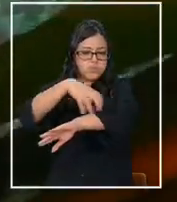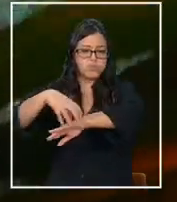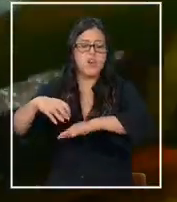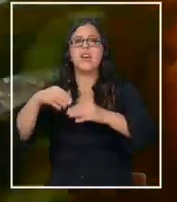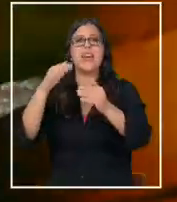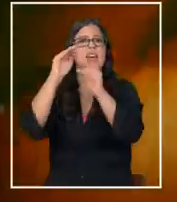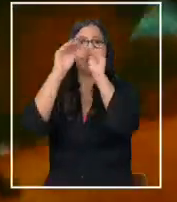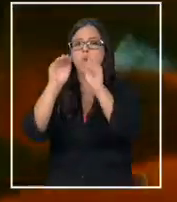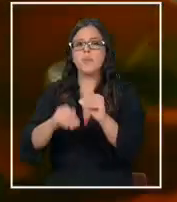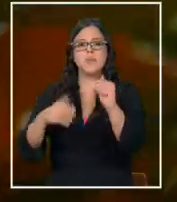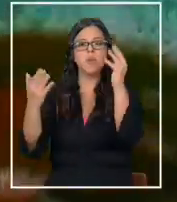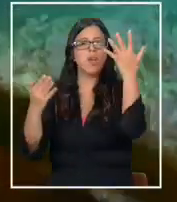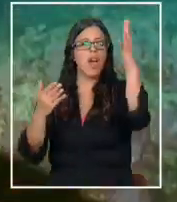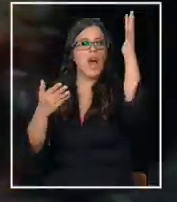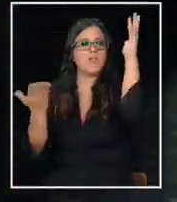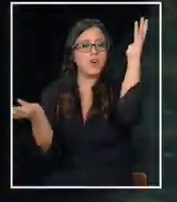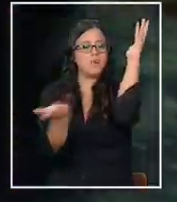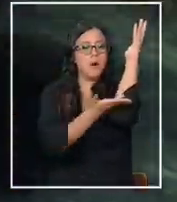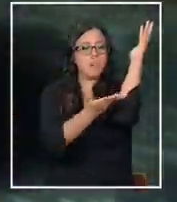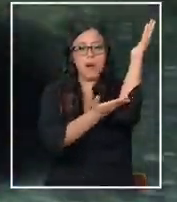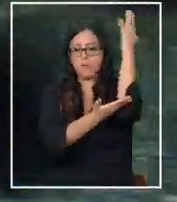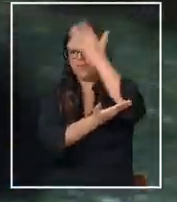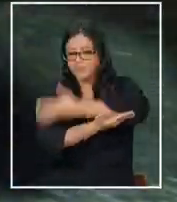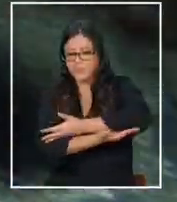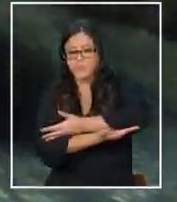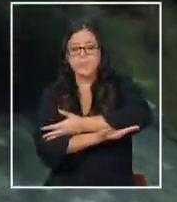el Amazonas, a ese nivel de grave.